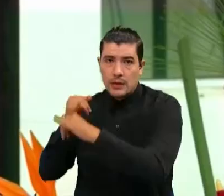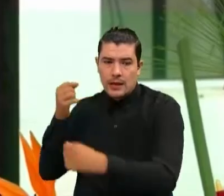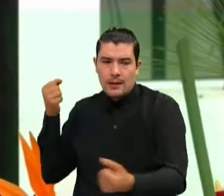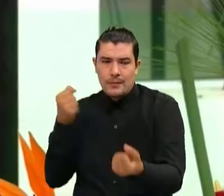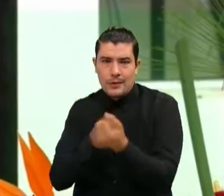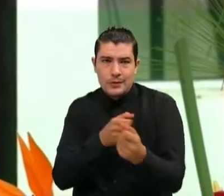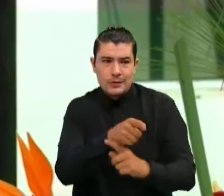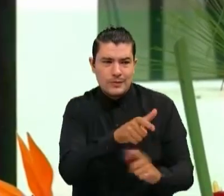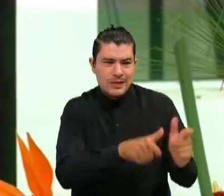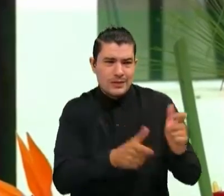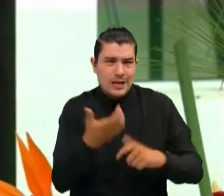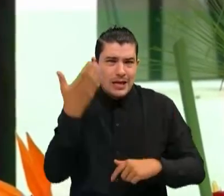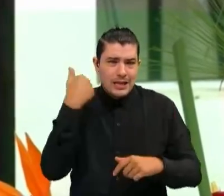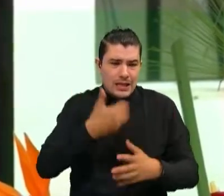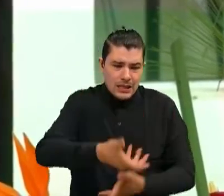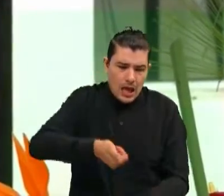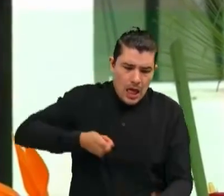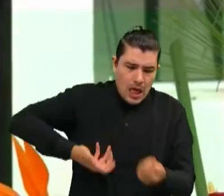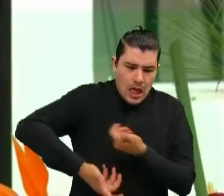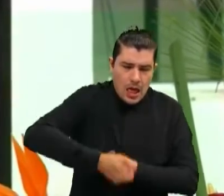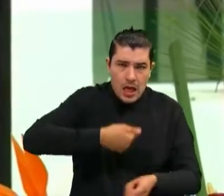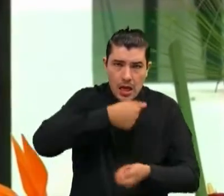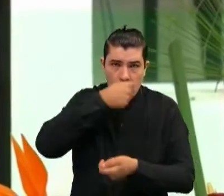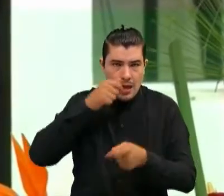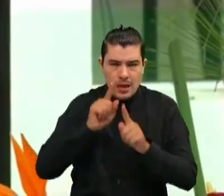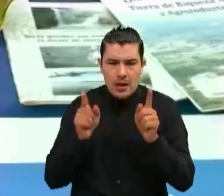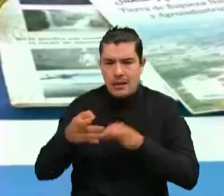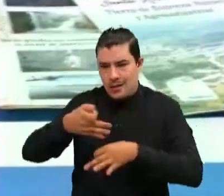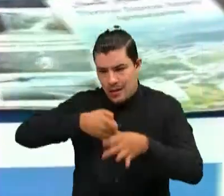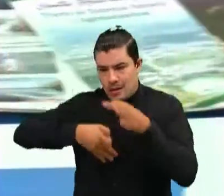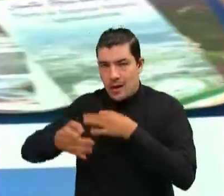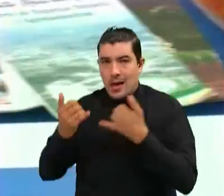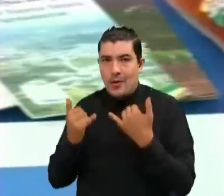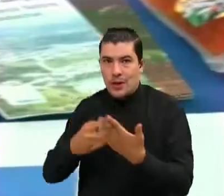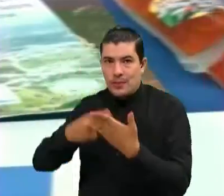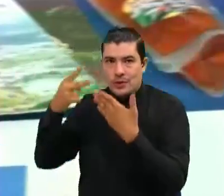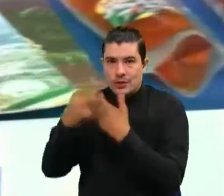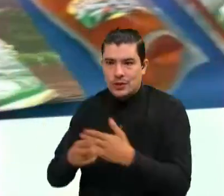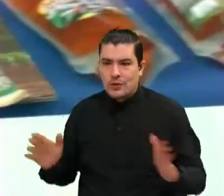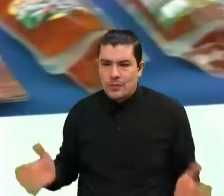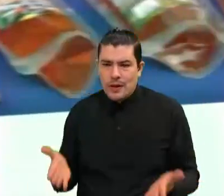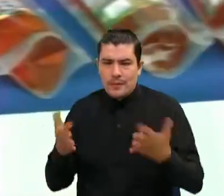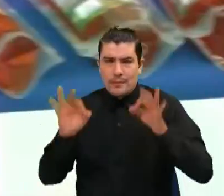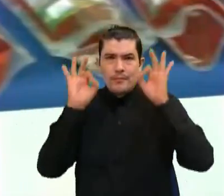recolectores de coca y llevar asistencia técnica a los proyectos productivos.